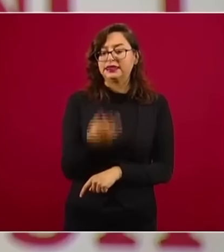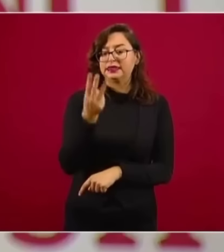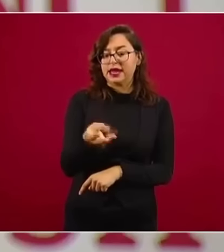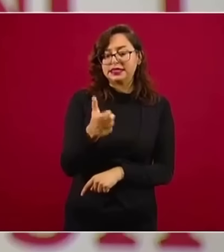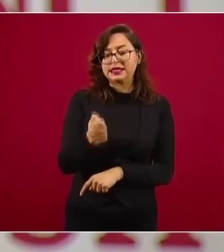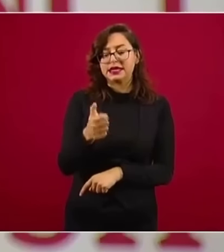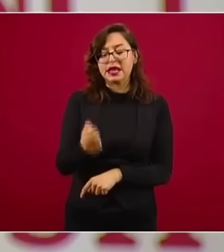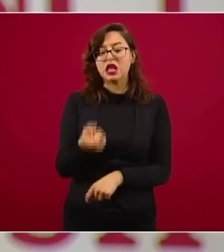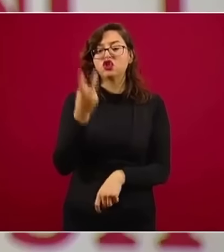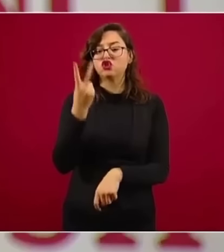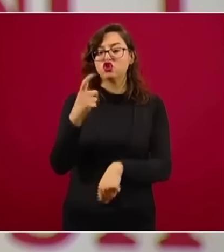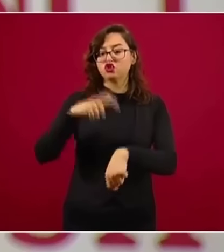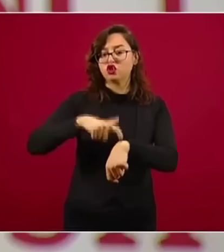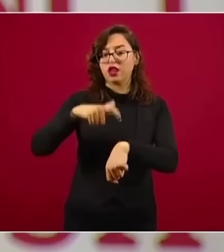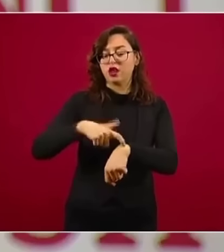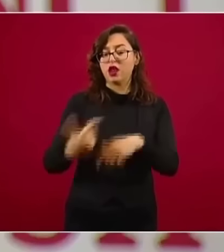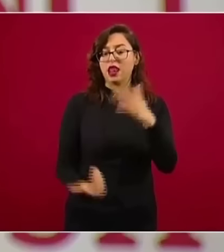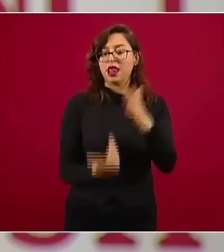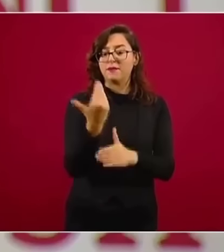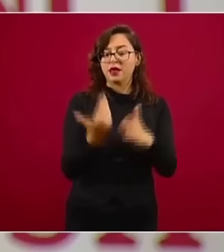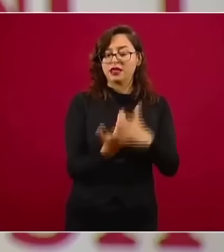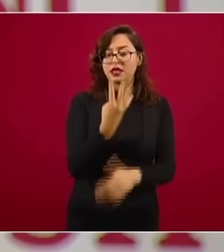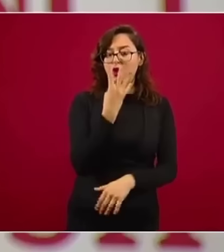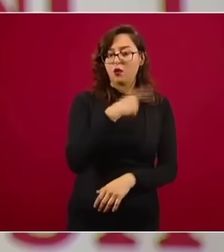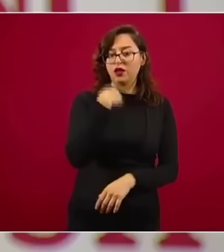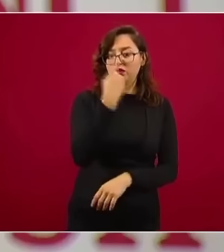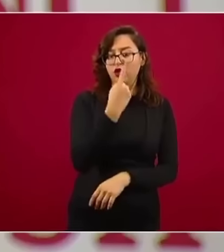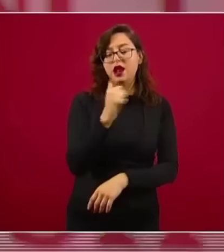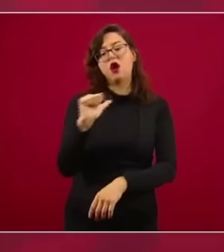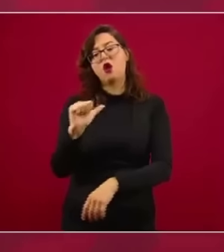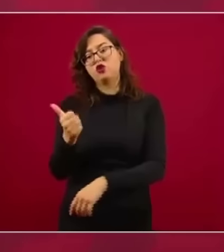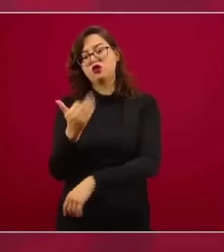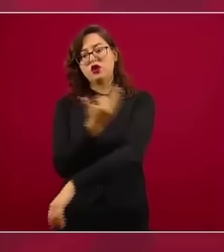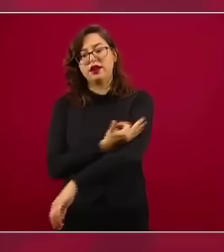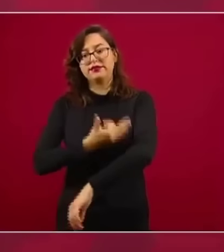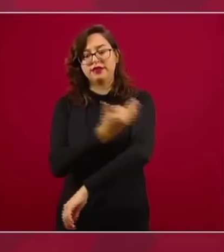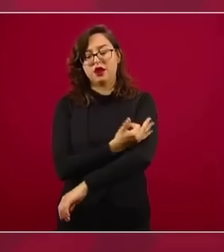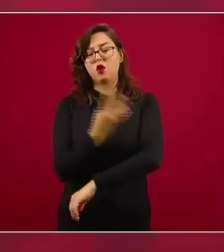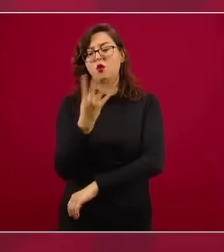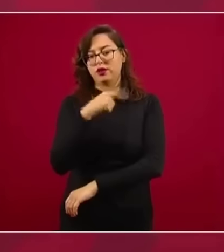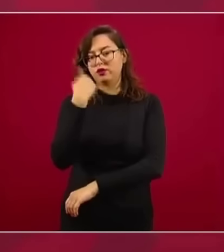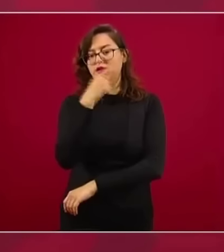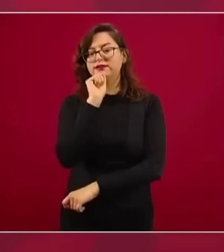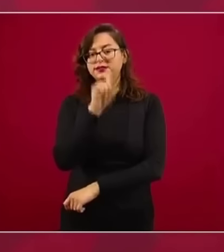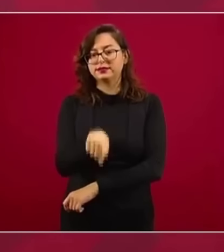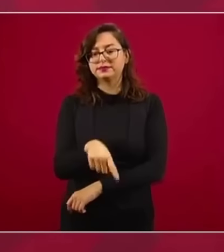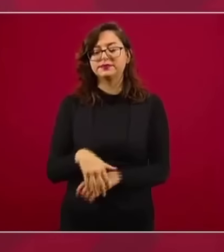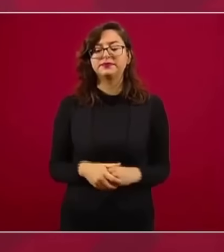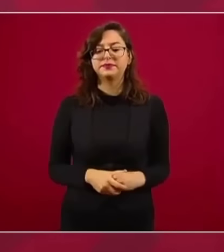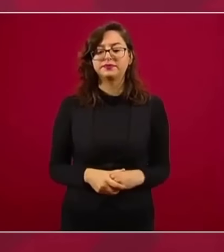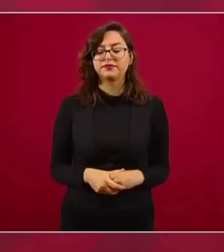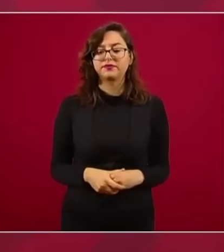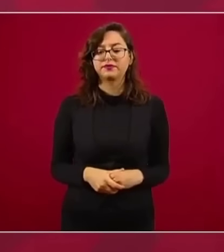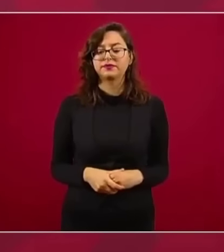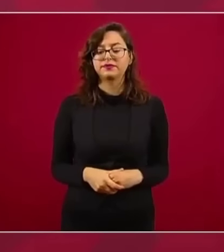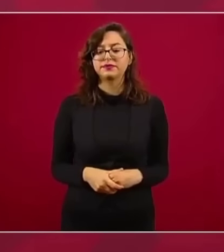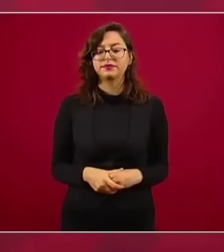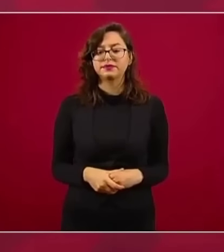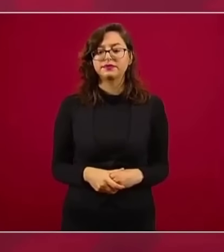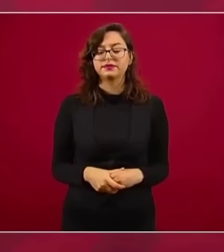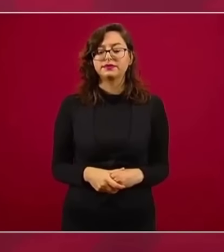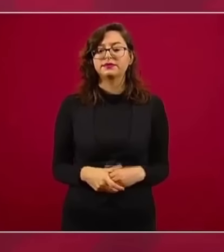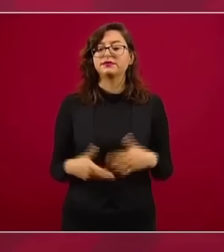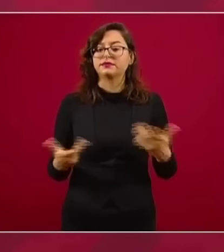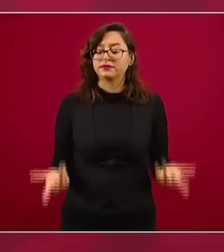de horario, uno en la mañana de 4 horas y otro en la tarde de 4 horas. Toda esta cobertura inicial,